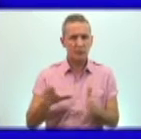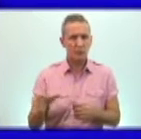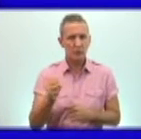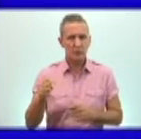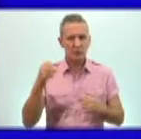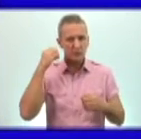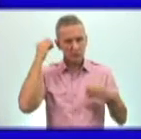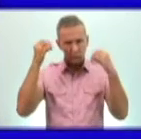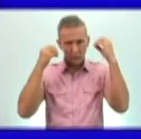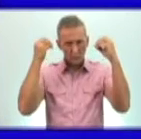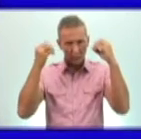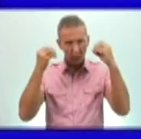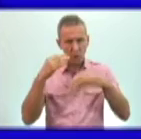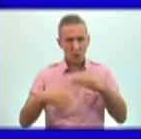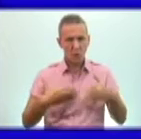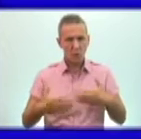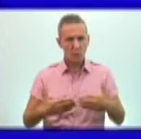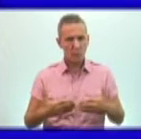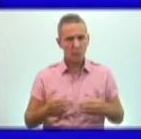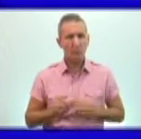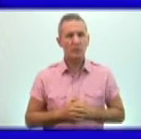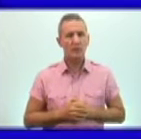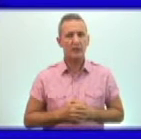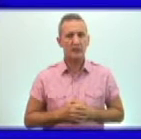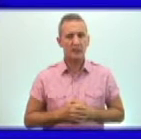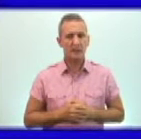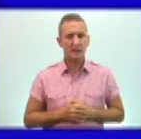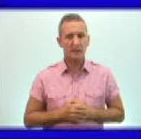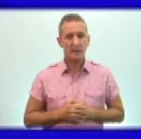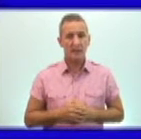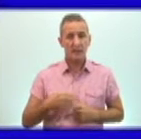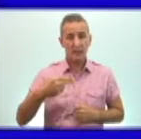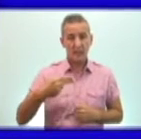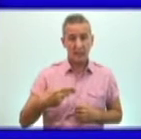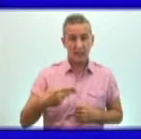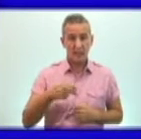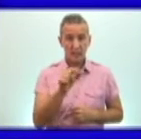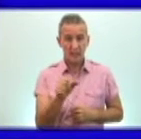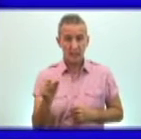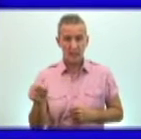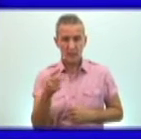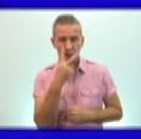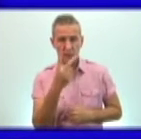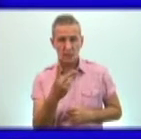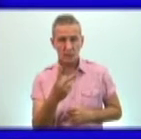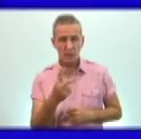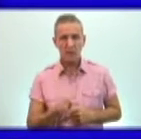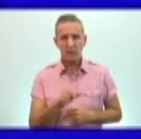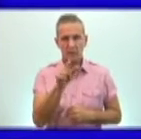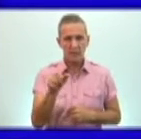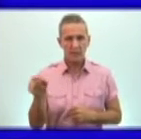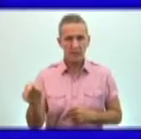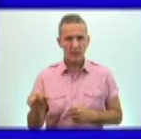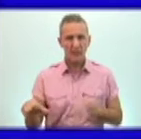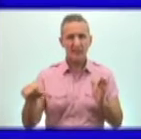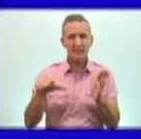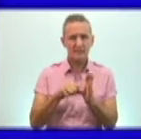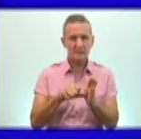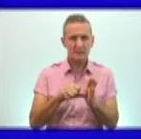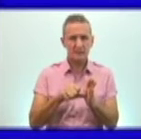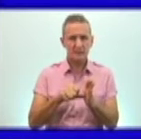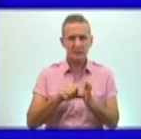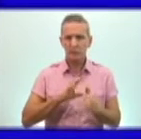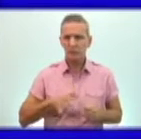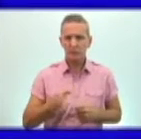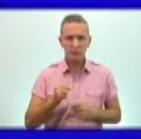en sus problemas y circunstancias. Por lo tanto, el humanismo es ubicar al ser humano en el centro de todo razonamiento,